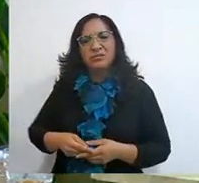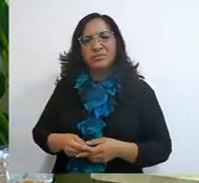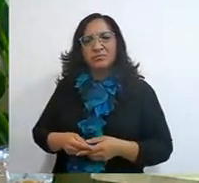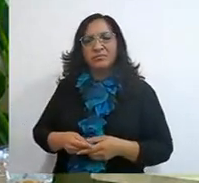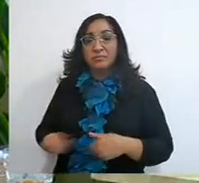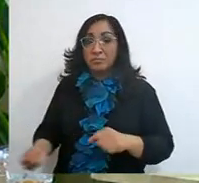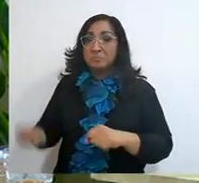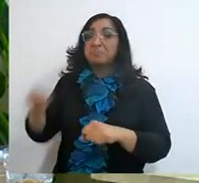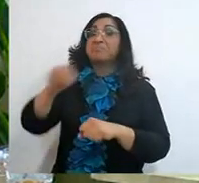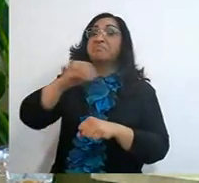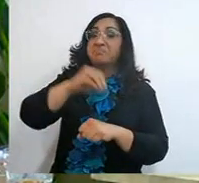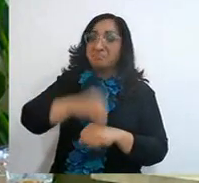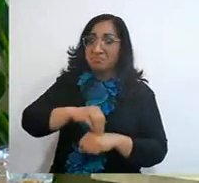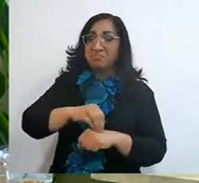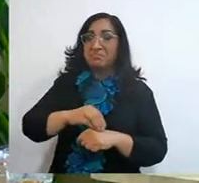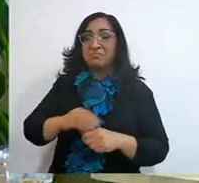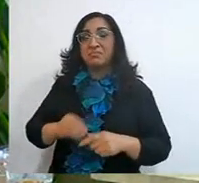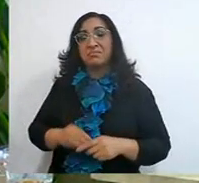Añadimos.